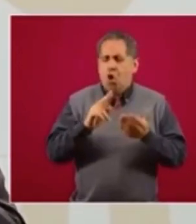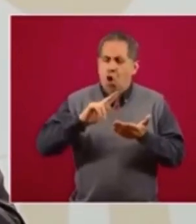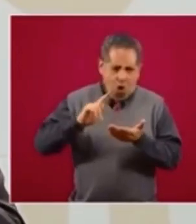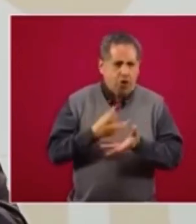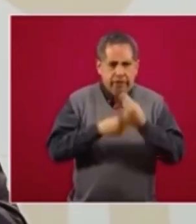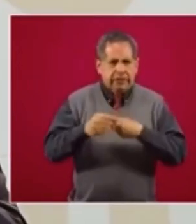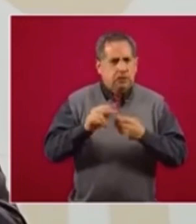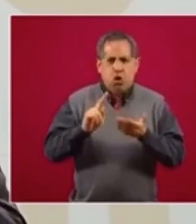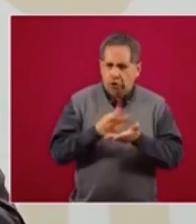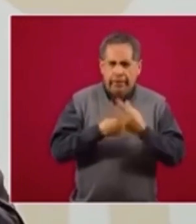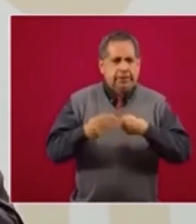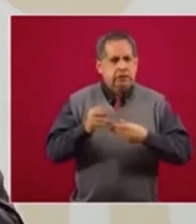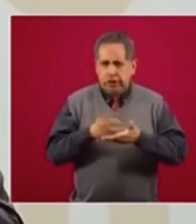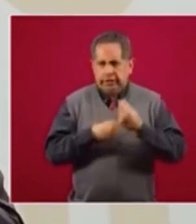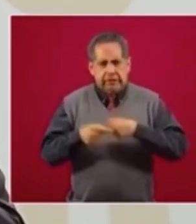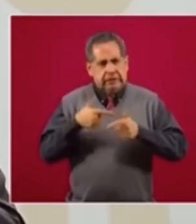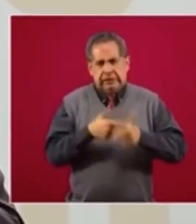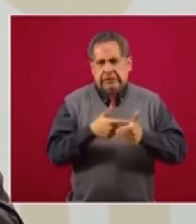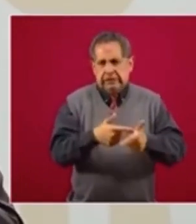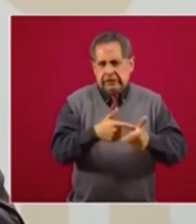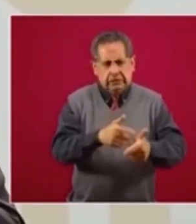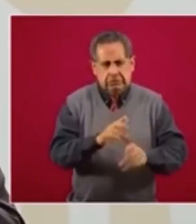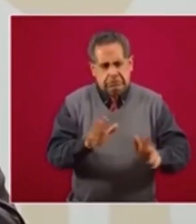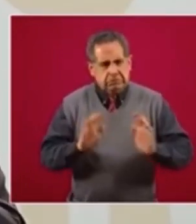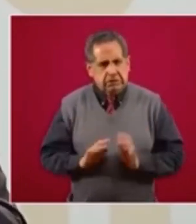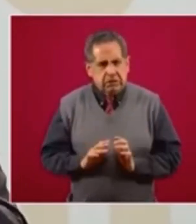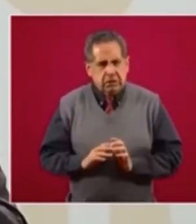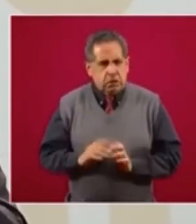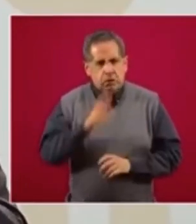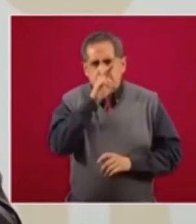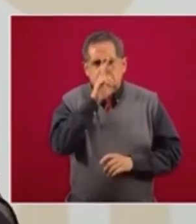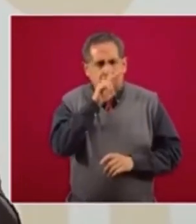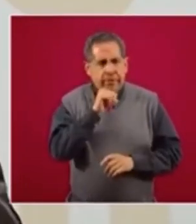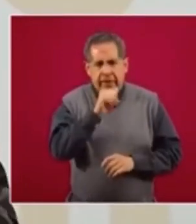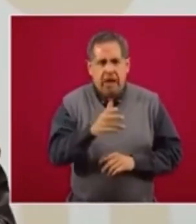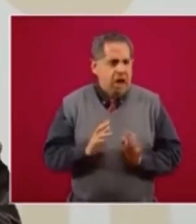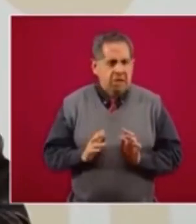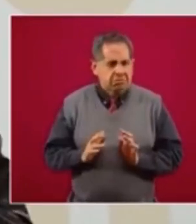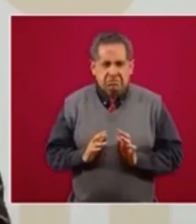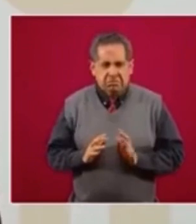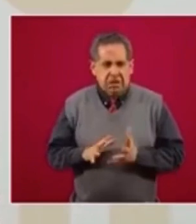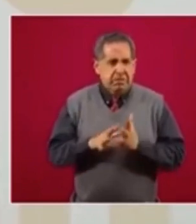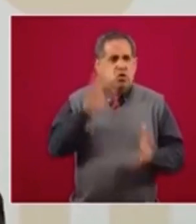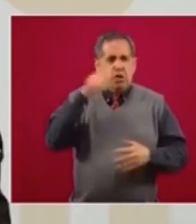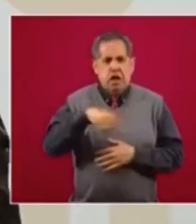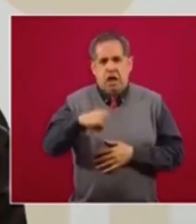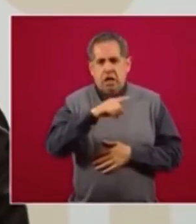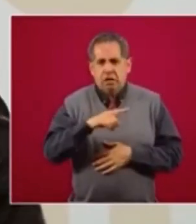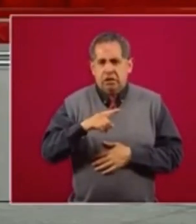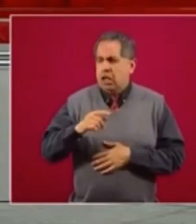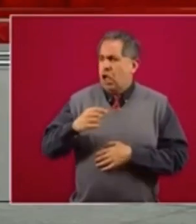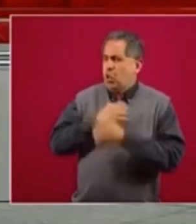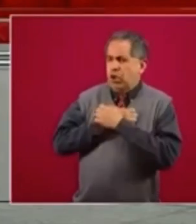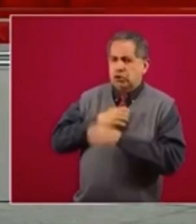sus contratos, de manera que no se preocupen. Buena parte de estos están en media